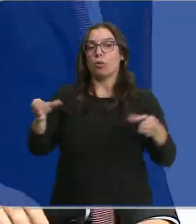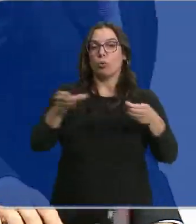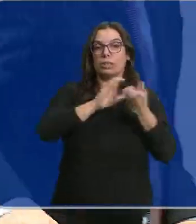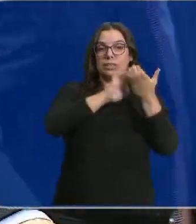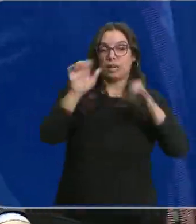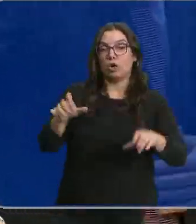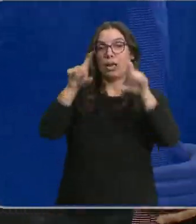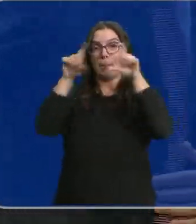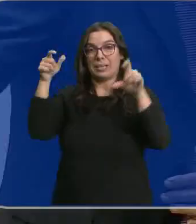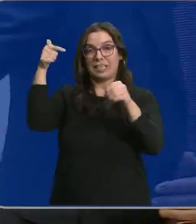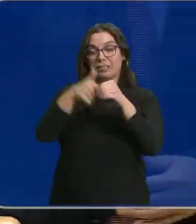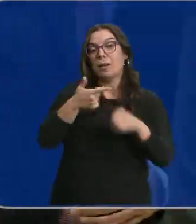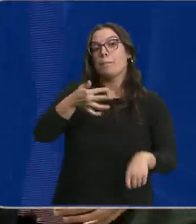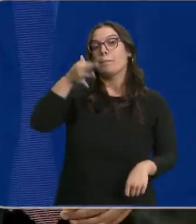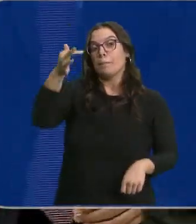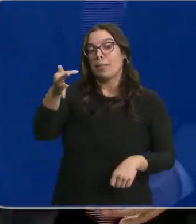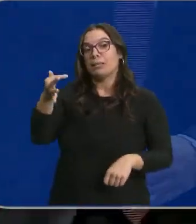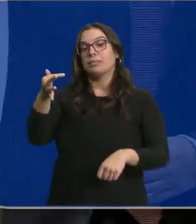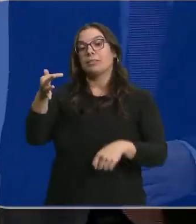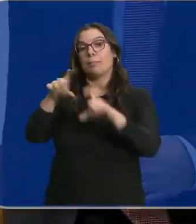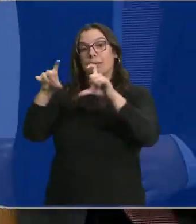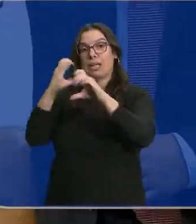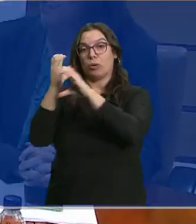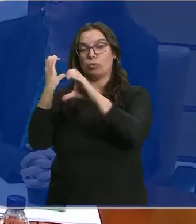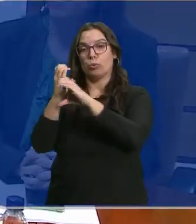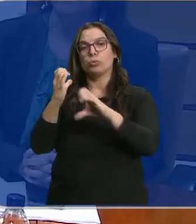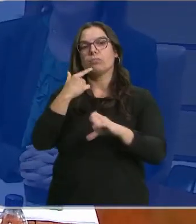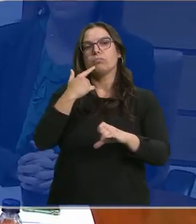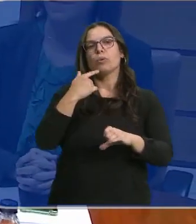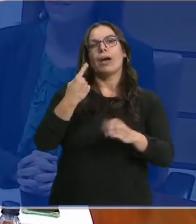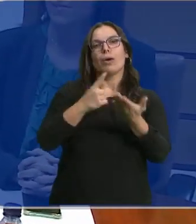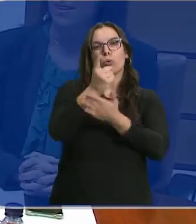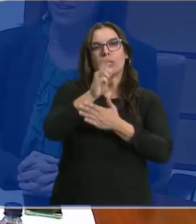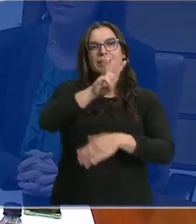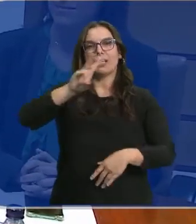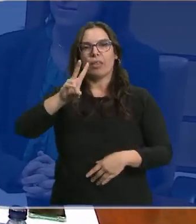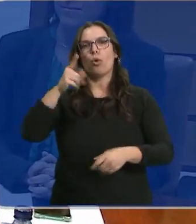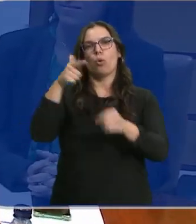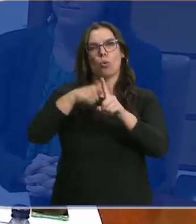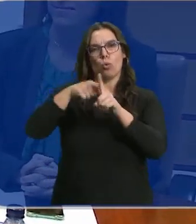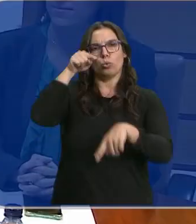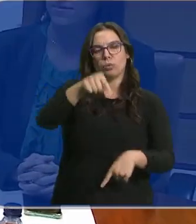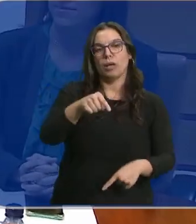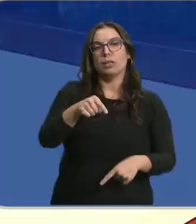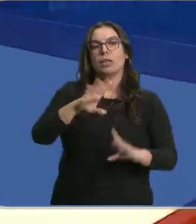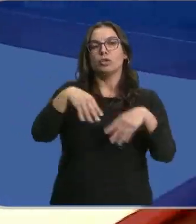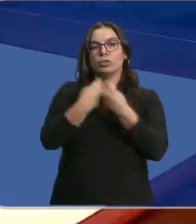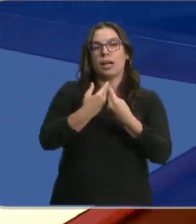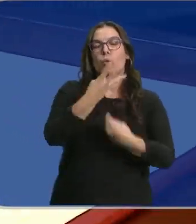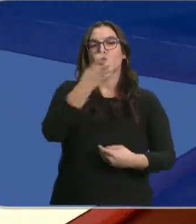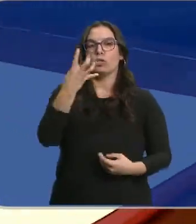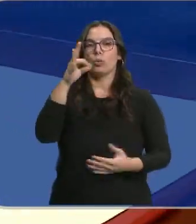transporte y la compañía contempla que los vehículos circulen con este carburante por 32 rutas de la comunidad y recorran